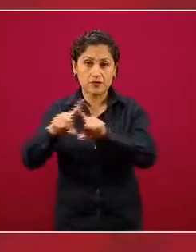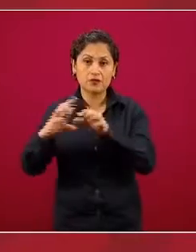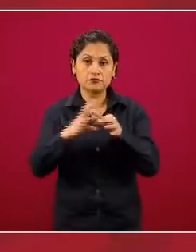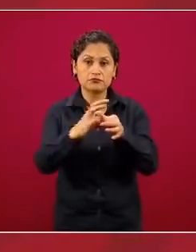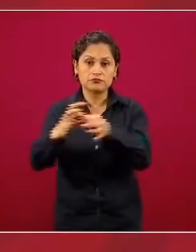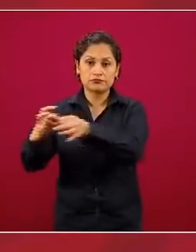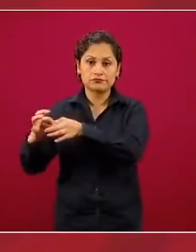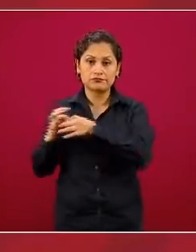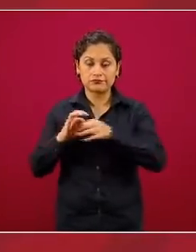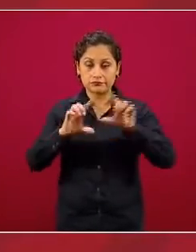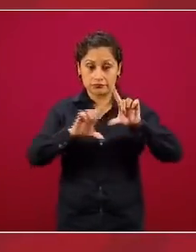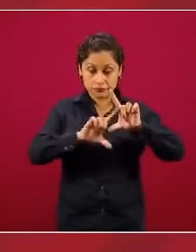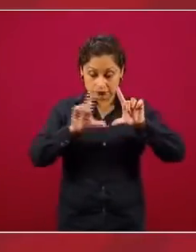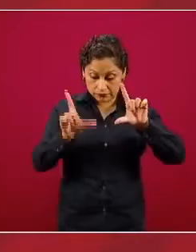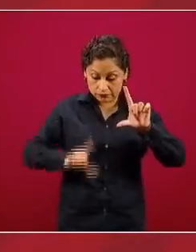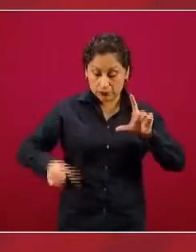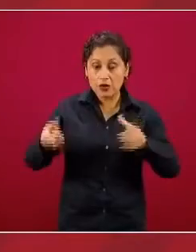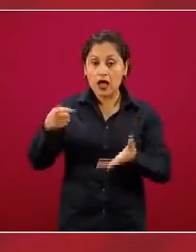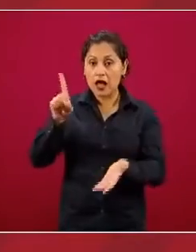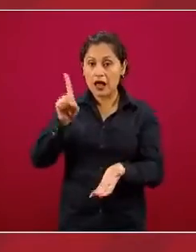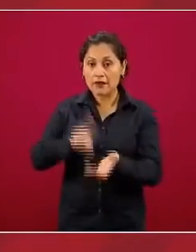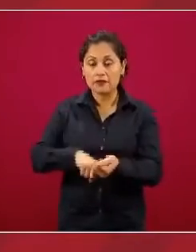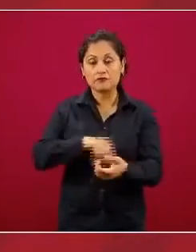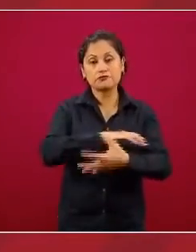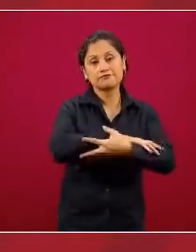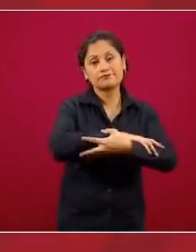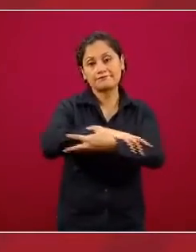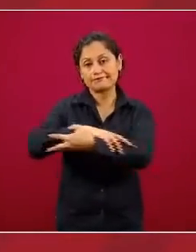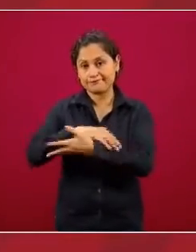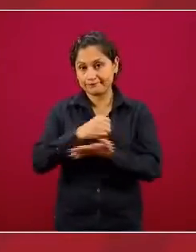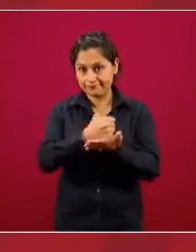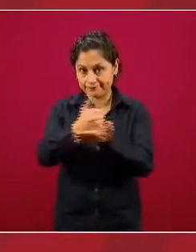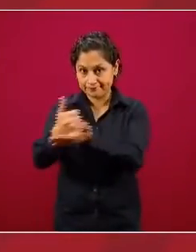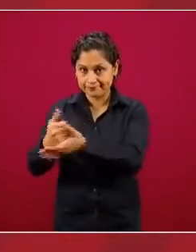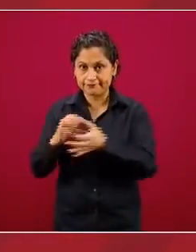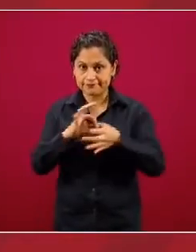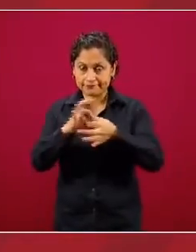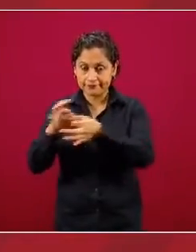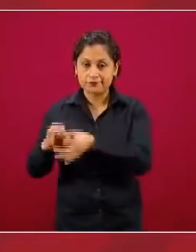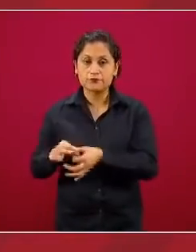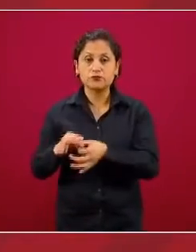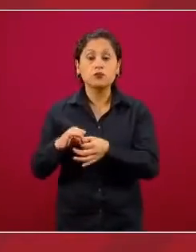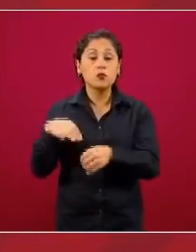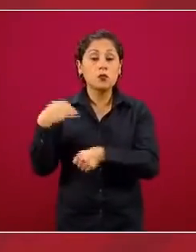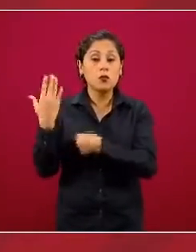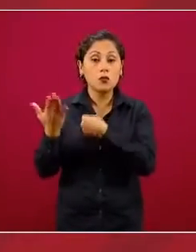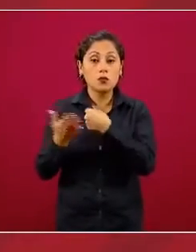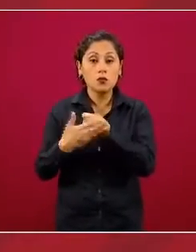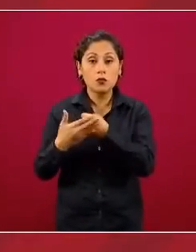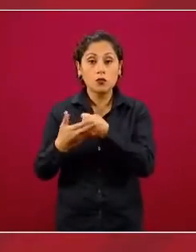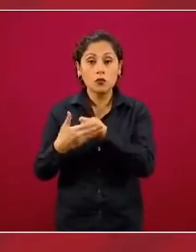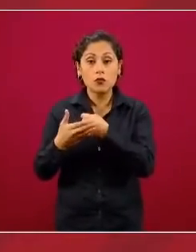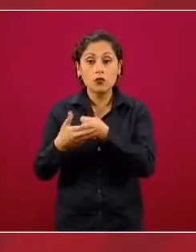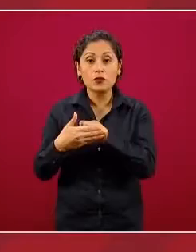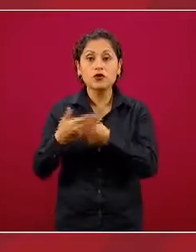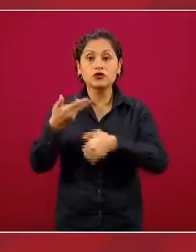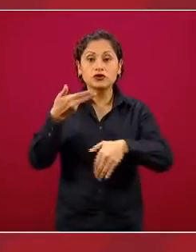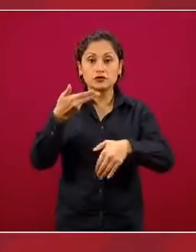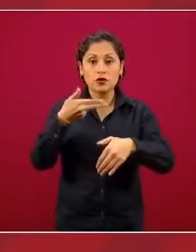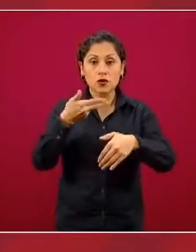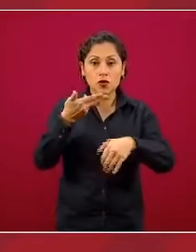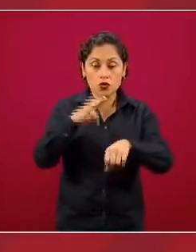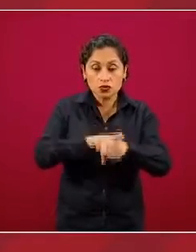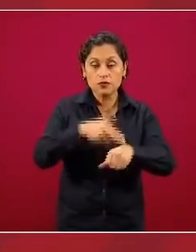palabra clave es esa: solidaridad, cooperación. Cuando vayan disminuyendo las ocupaciones hospitalarias,